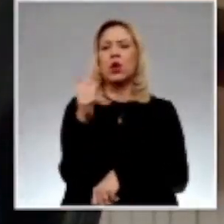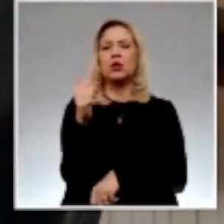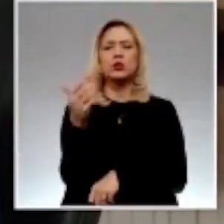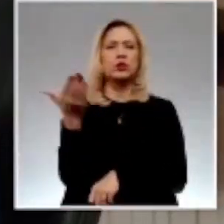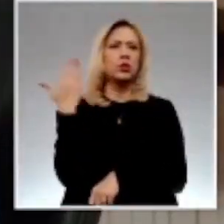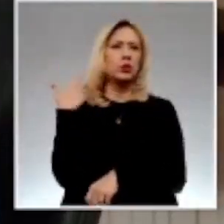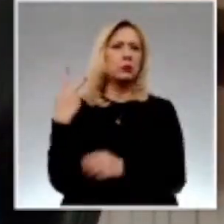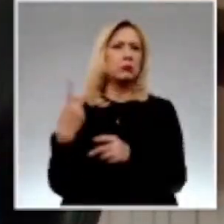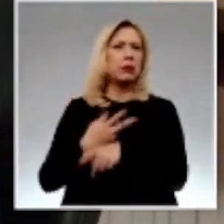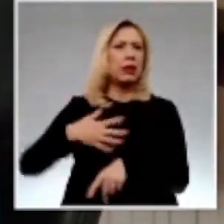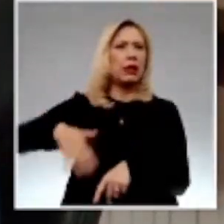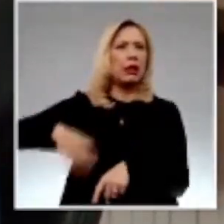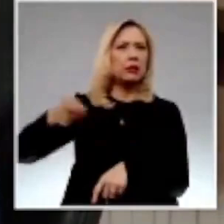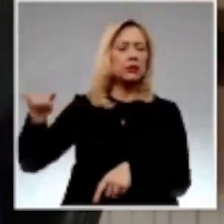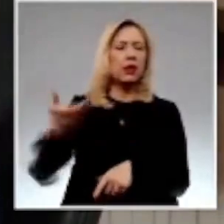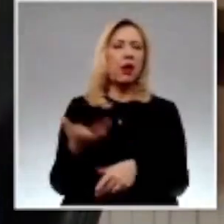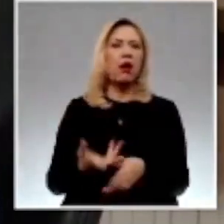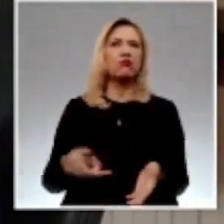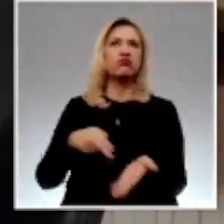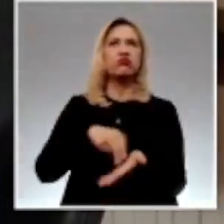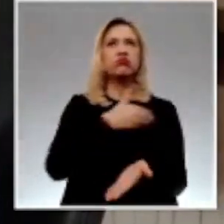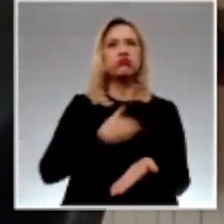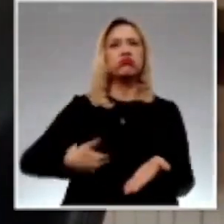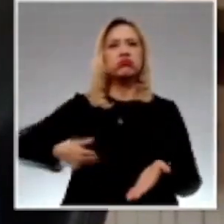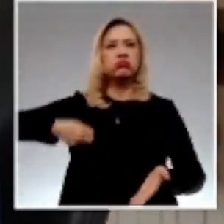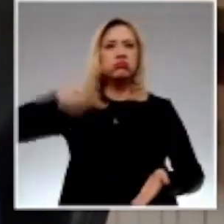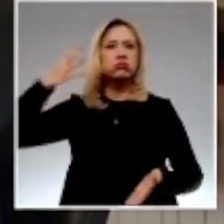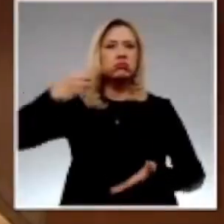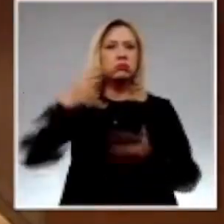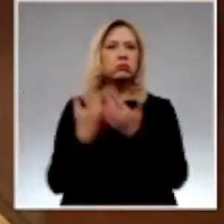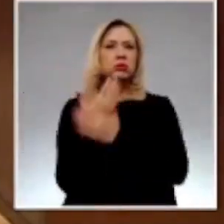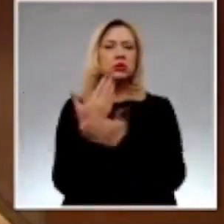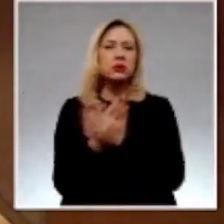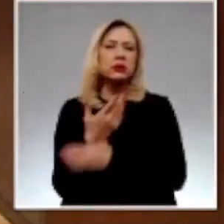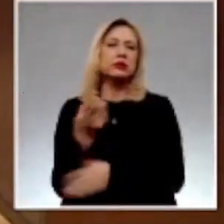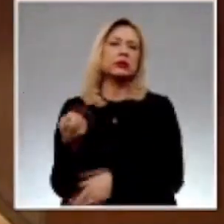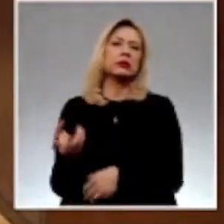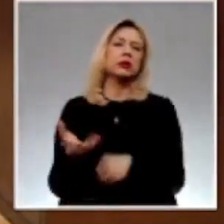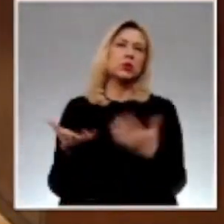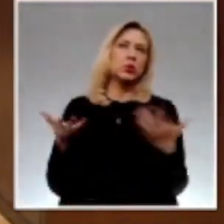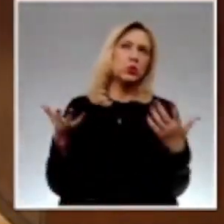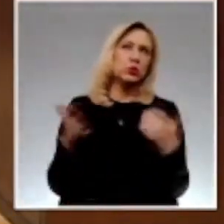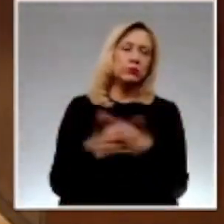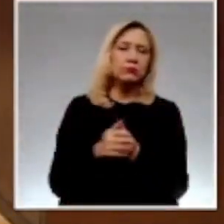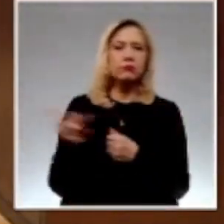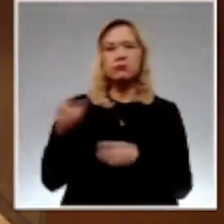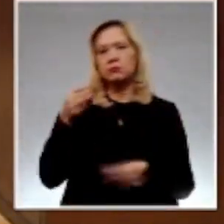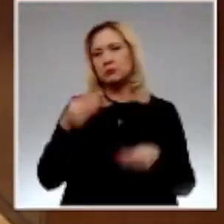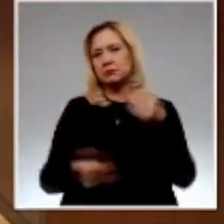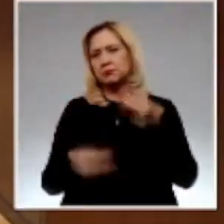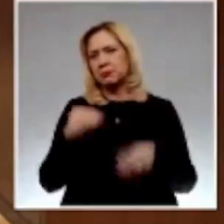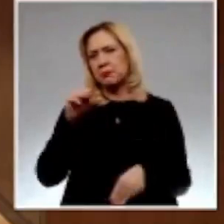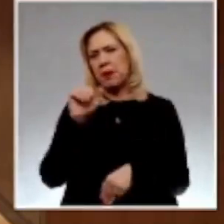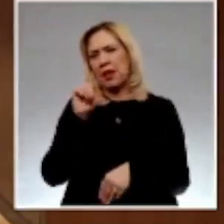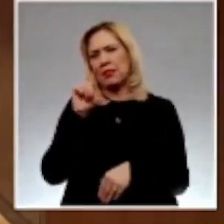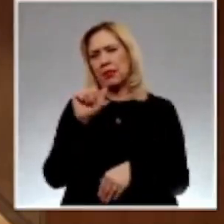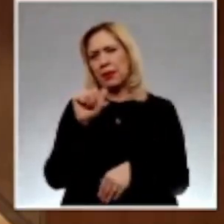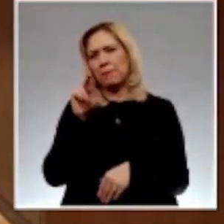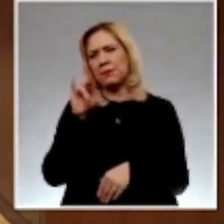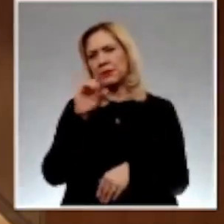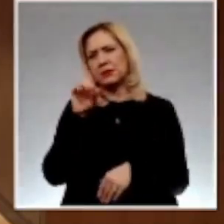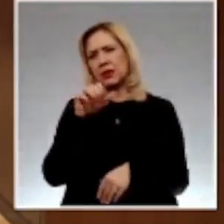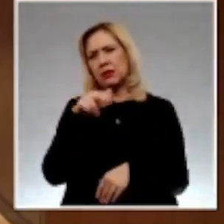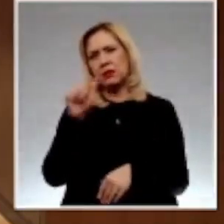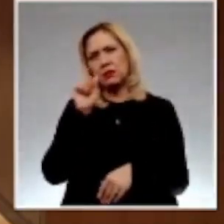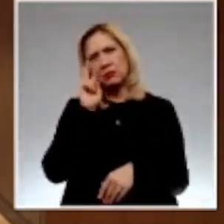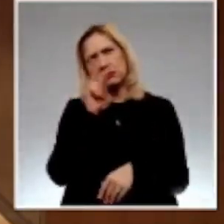magistrado Felipe de la mata pizaña proponía revocar la resolución bajo el argumento de que las declaraciones del gobernador estaban